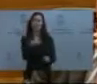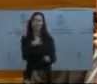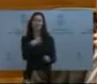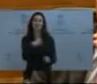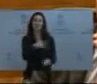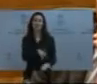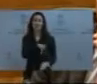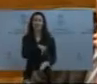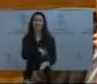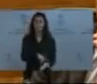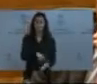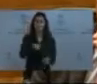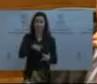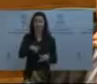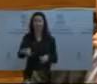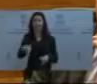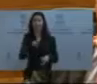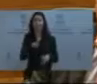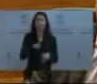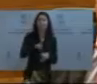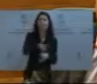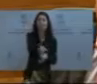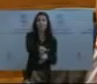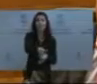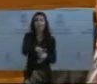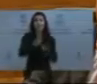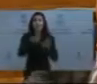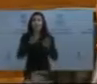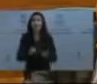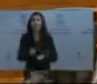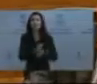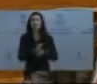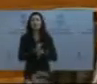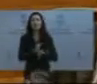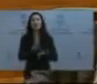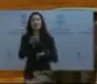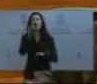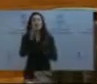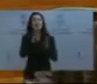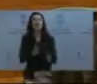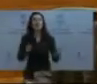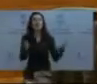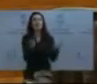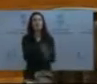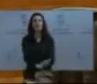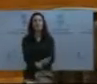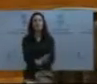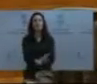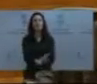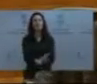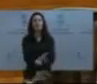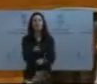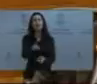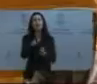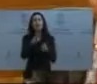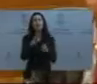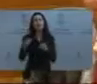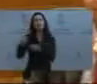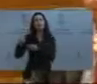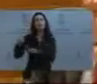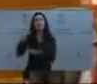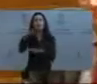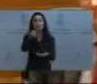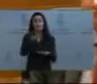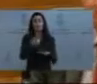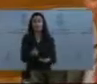esta región, eliminará, señora consejera, suprimirá el impuesto de sucesiones. En cualquier caso, otra de las causas que explica